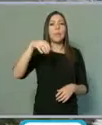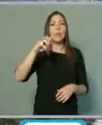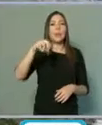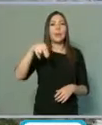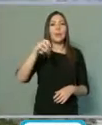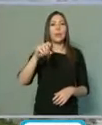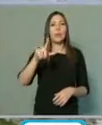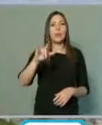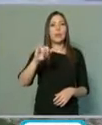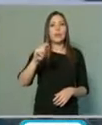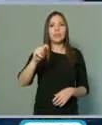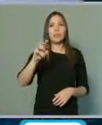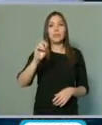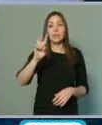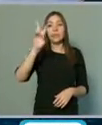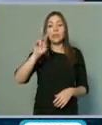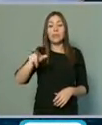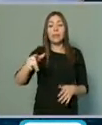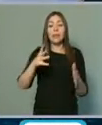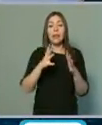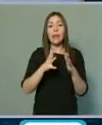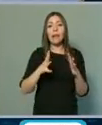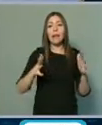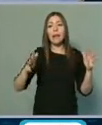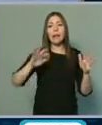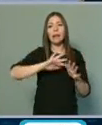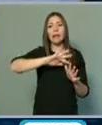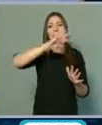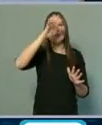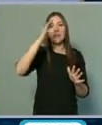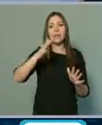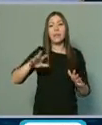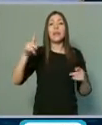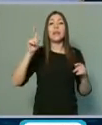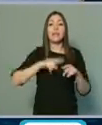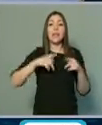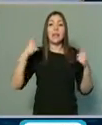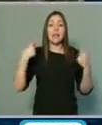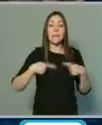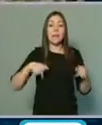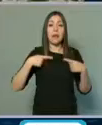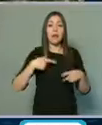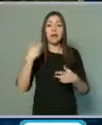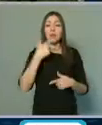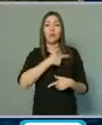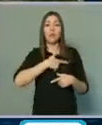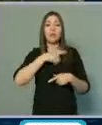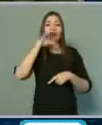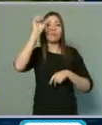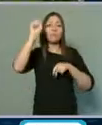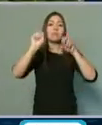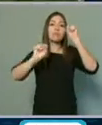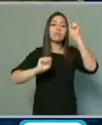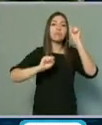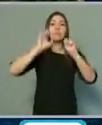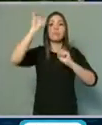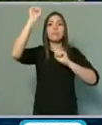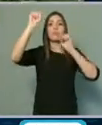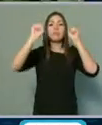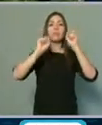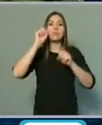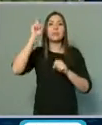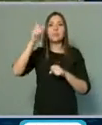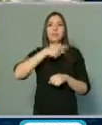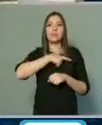ustedes qué enorme es obviamente es el paraíso para los que escalan. Claro. Yo nunca lo he escalado, nada más lo he visto desde abajo.